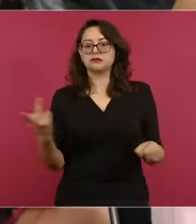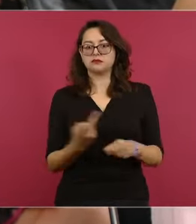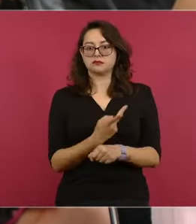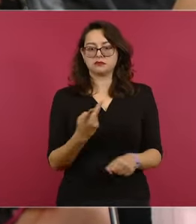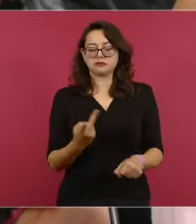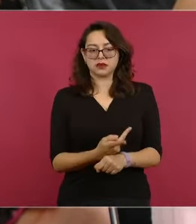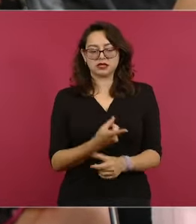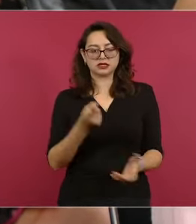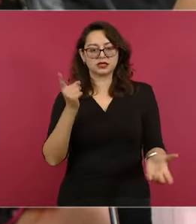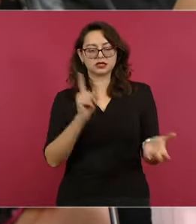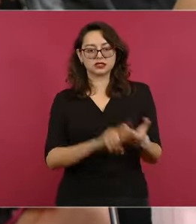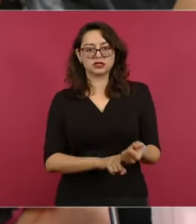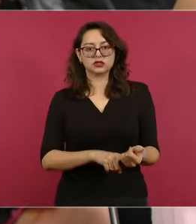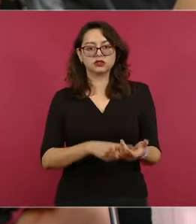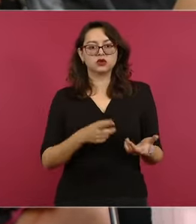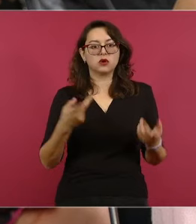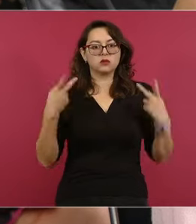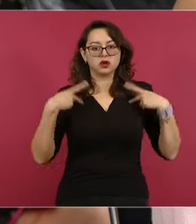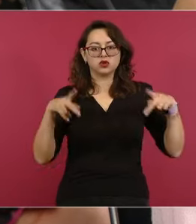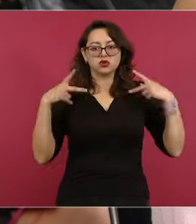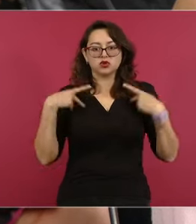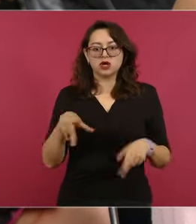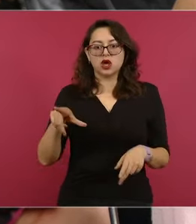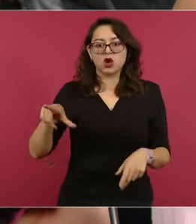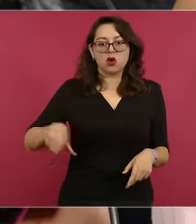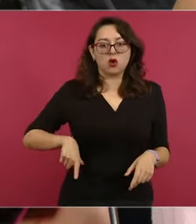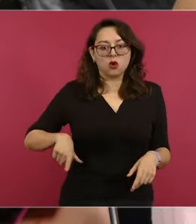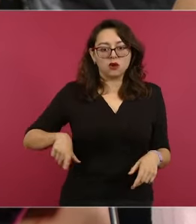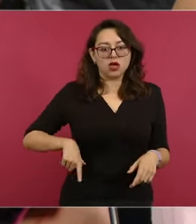presidente, que de alguna manera